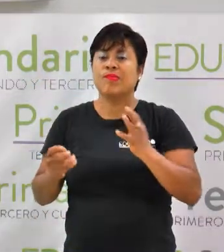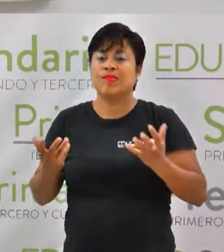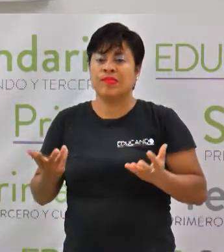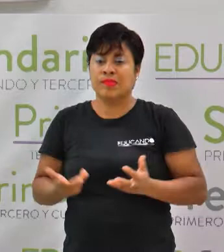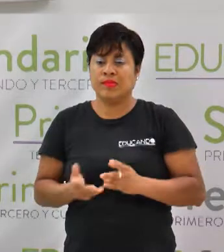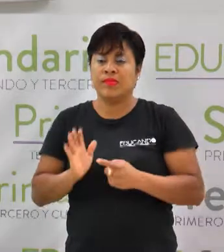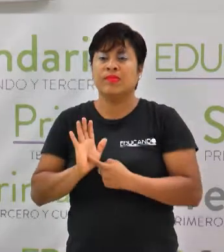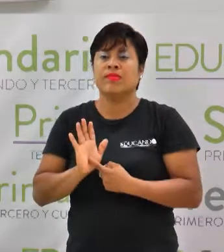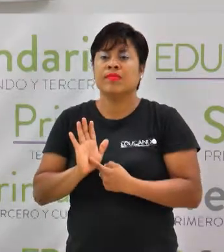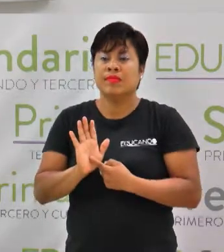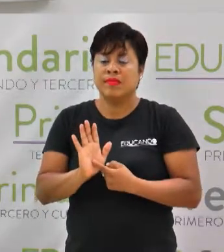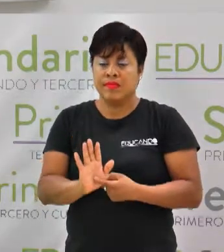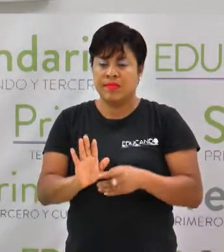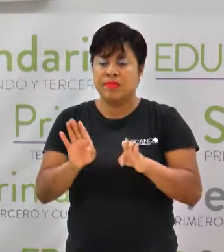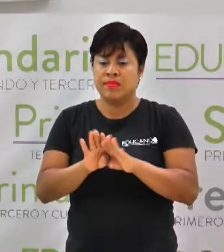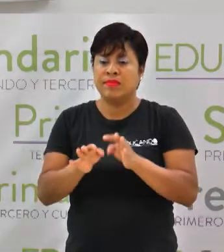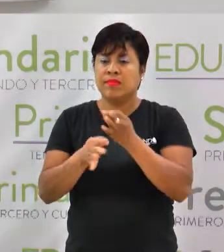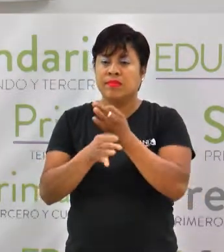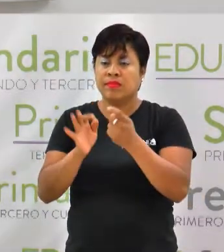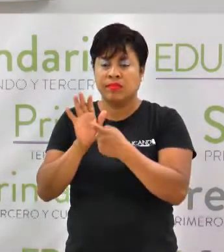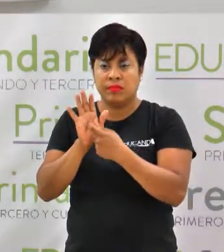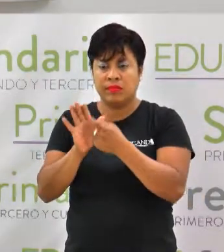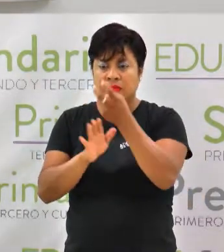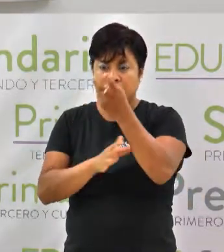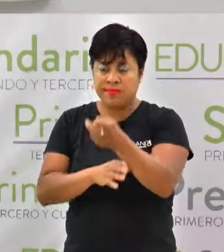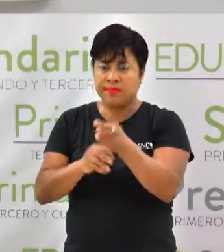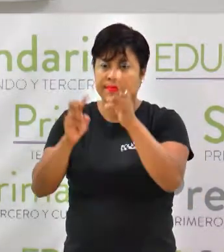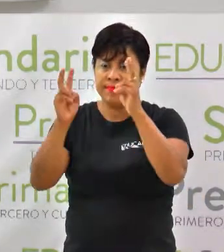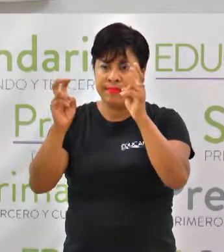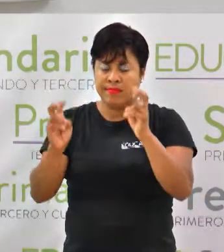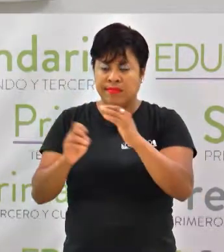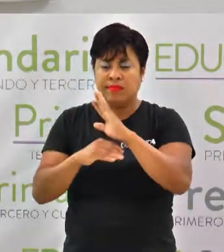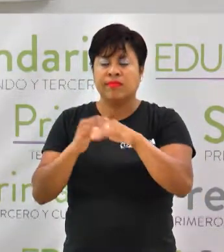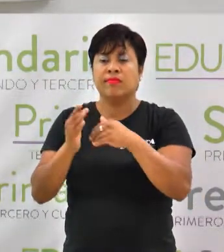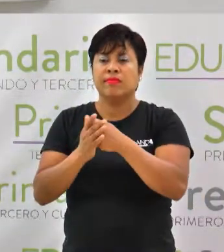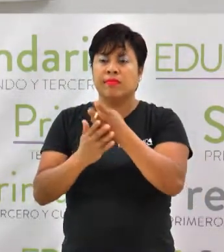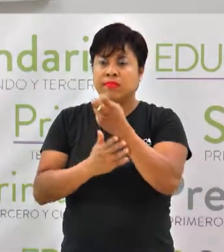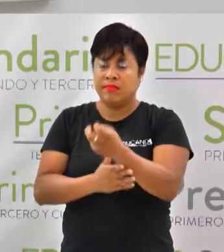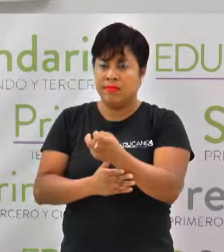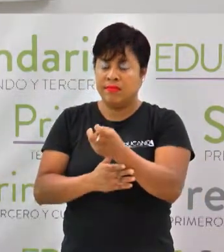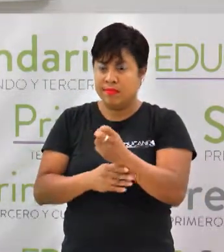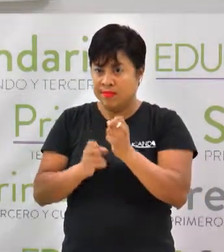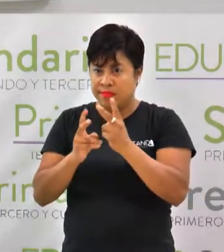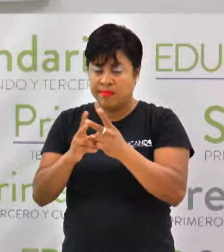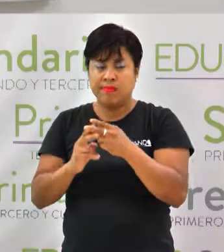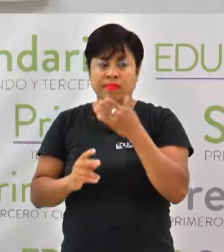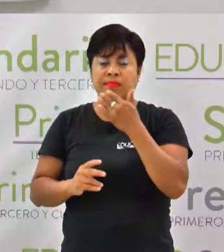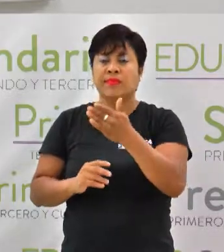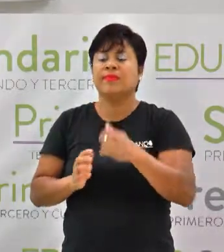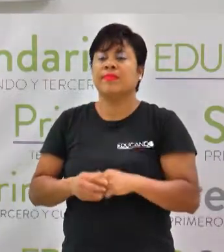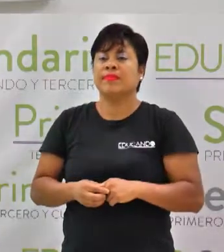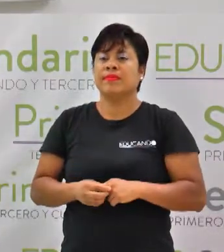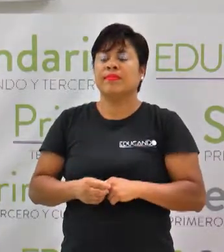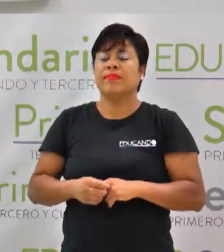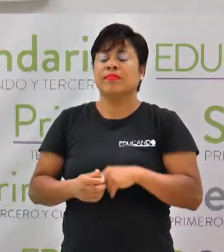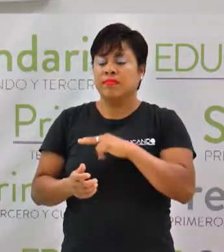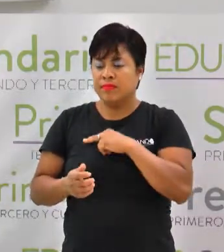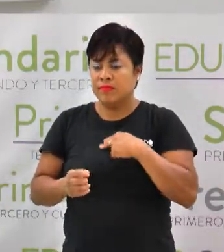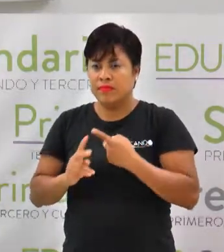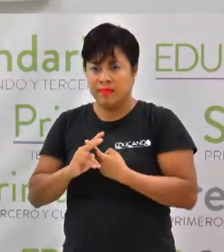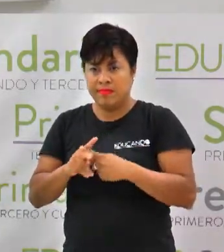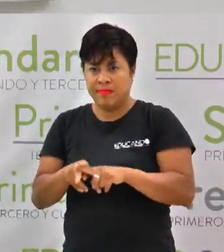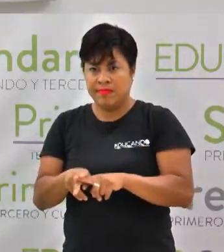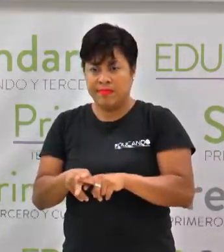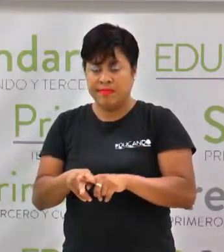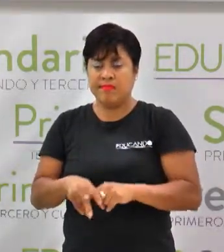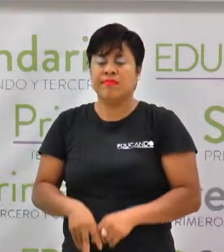va a permitir mostrar una exposición de ese tema y todo lo que hayas investigado sobre él. Bien, vamos